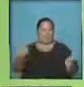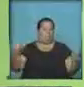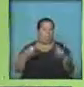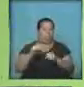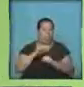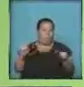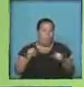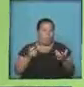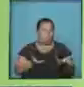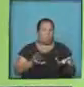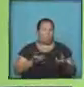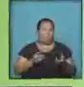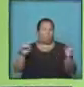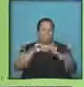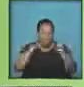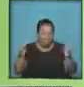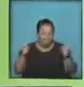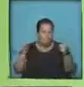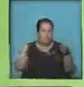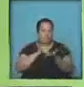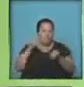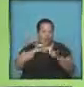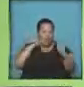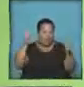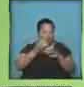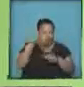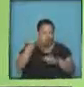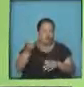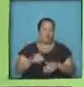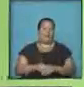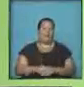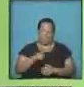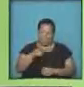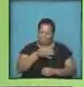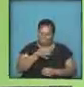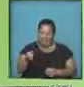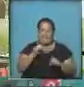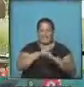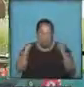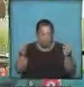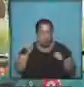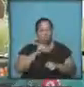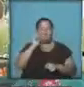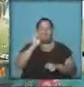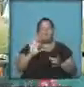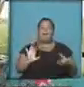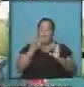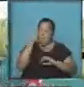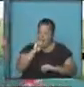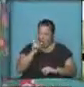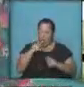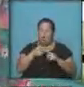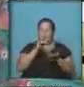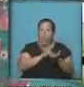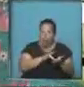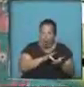un espacio donde explota al contacto de la llama o del, esa es la palabra, la mecha. Explosión. No solo la quemadura por